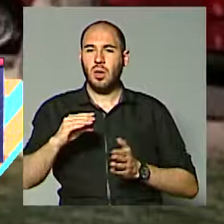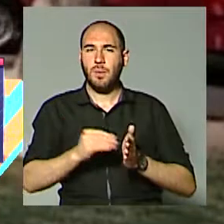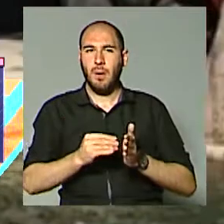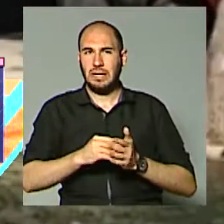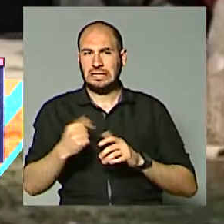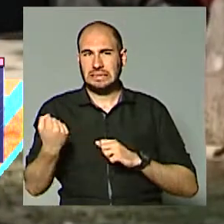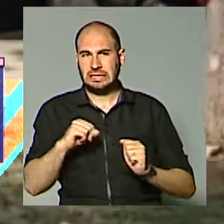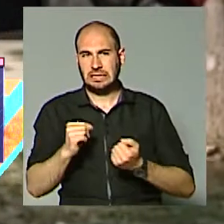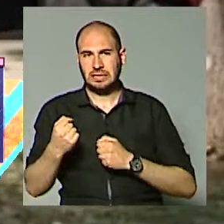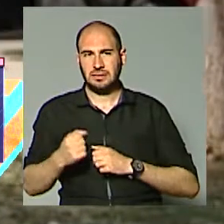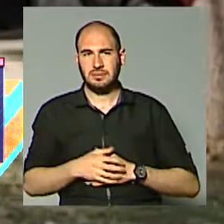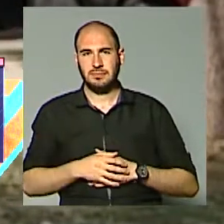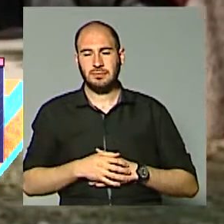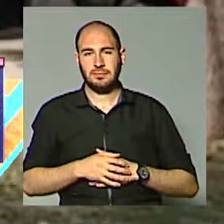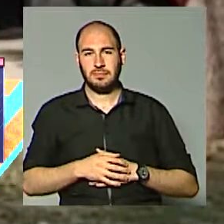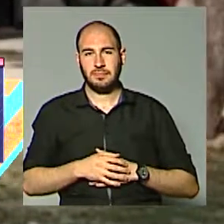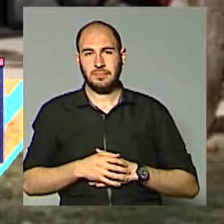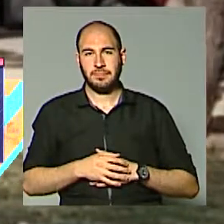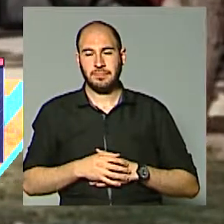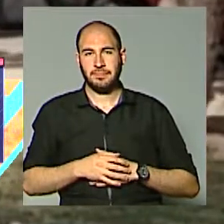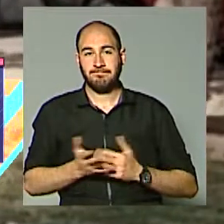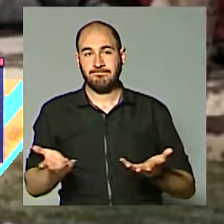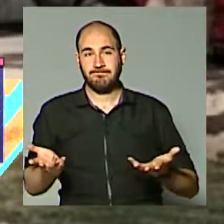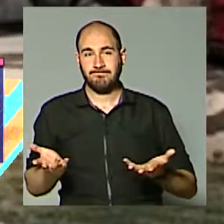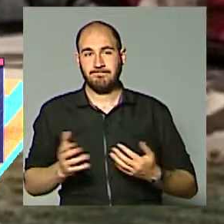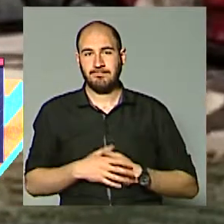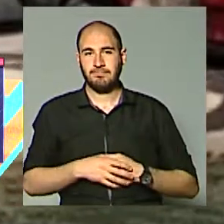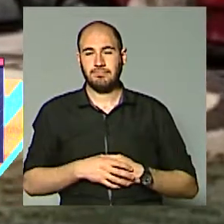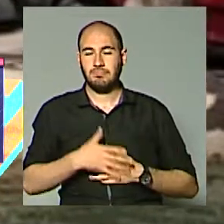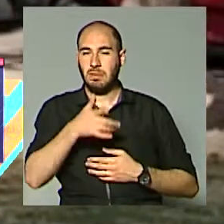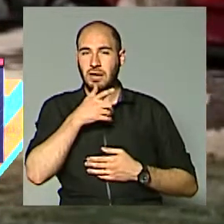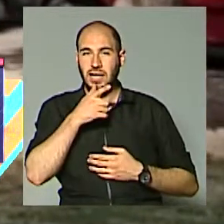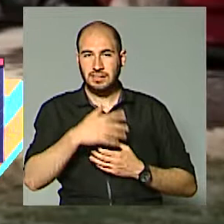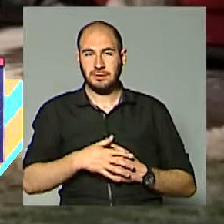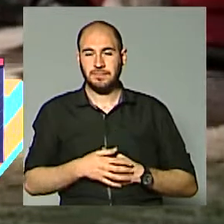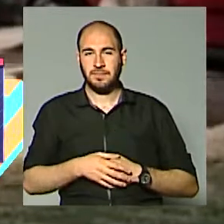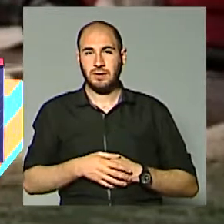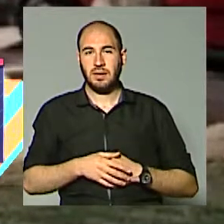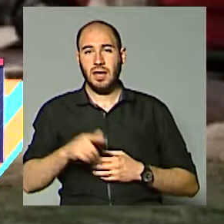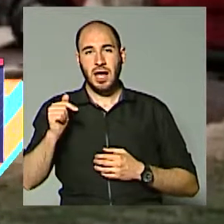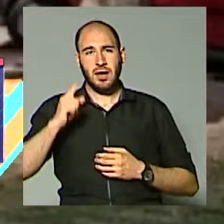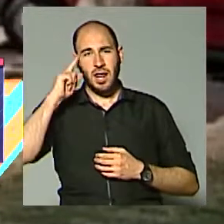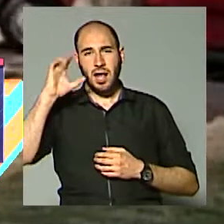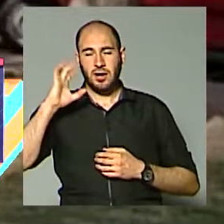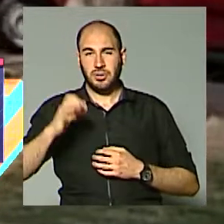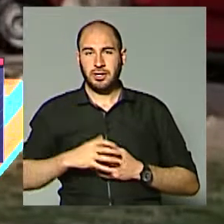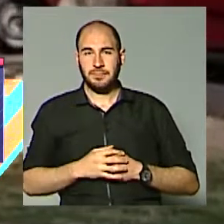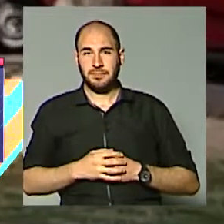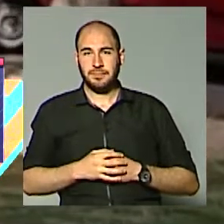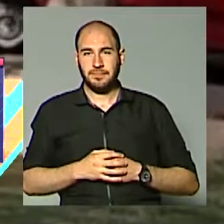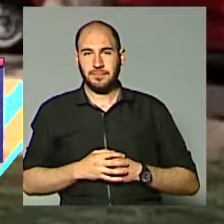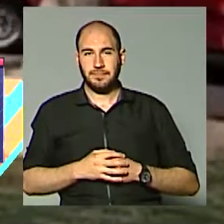de tensión y bueno, creo que lo que hay que tener en cuenta es